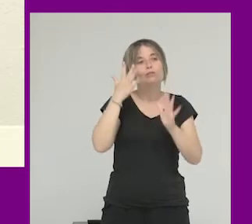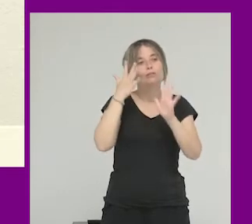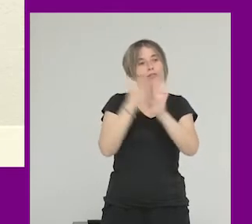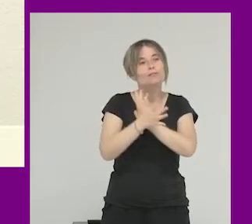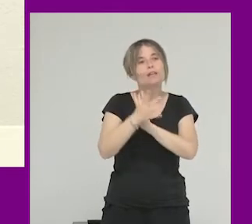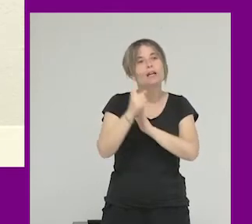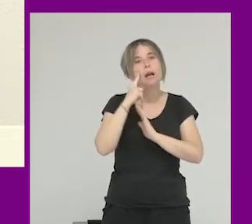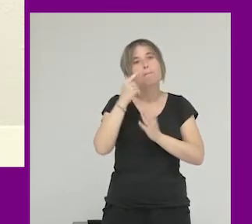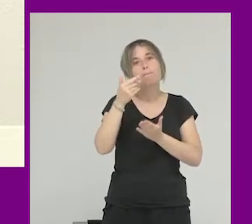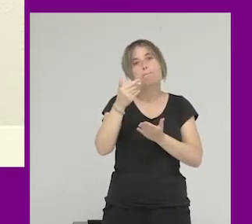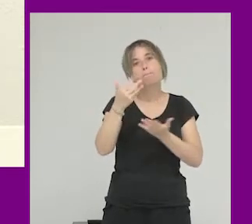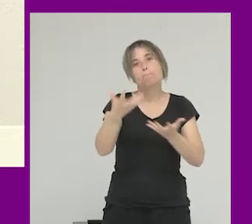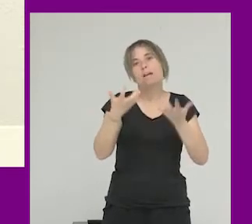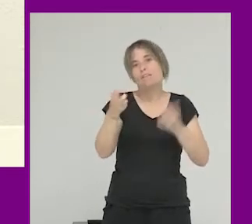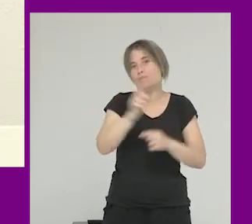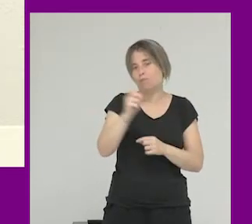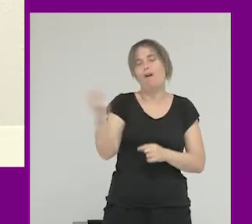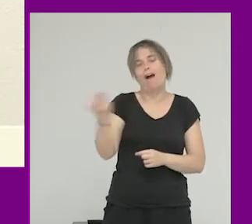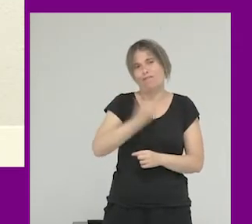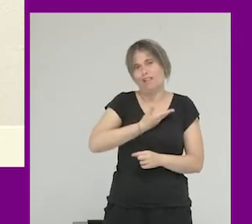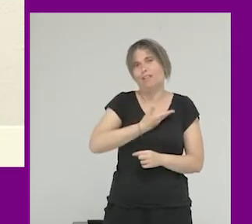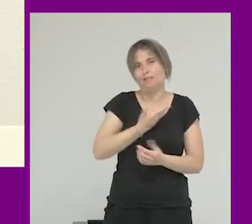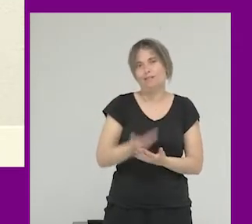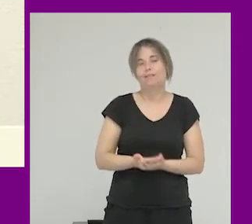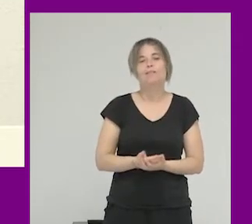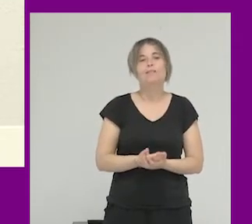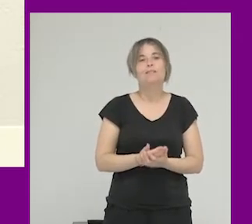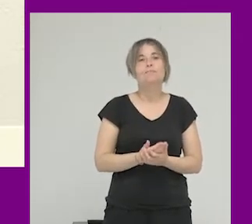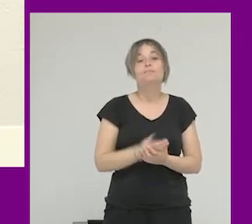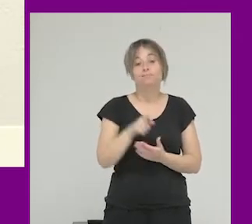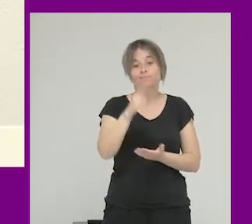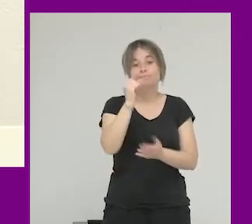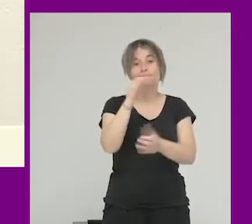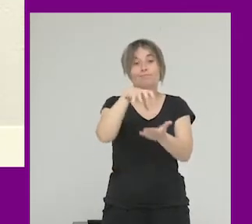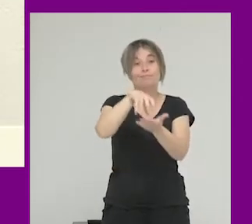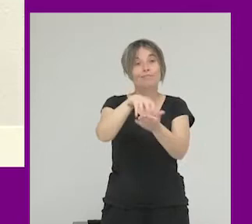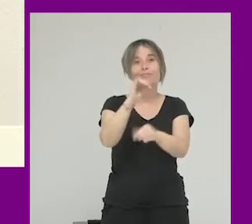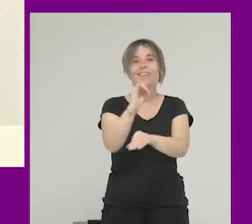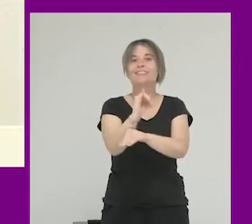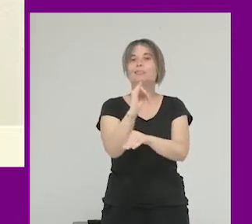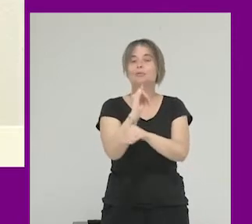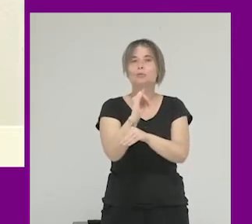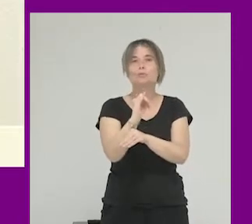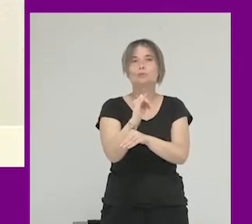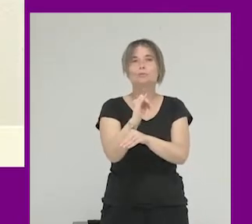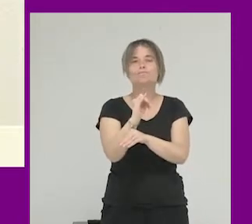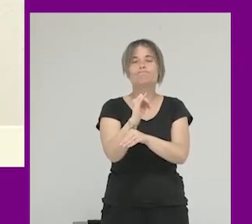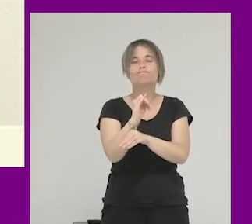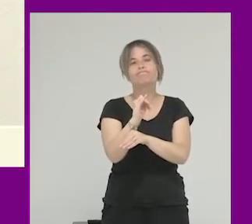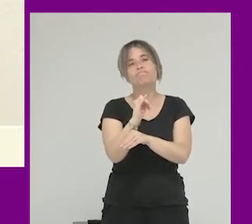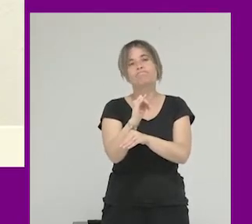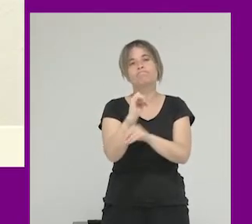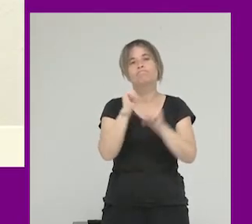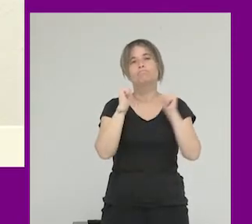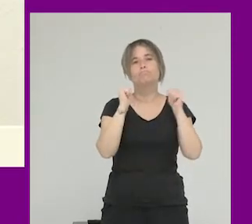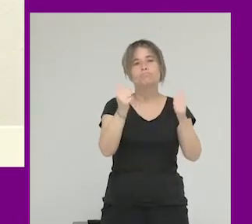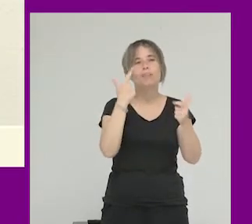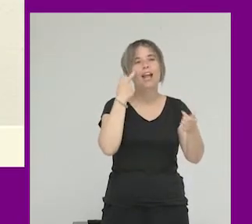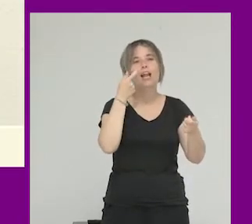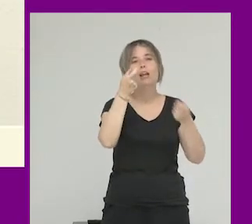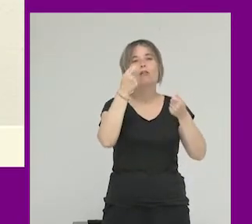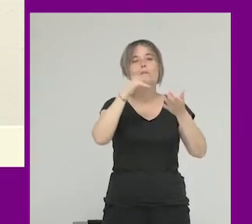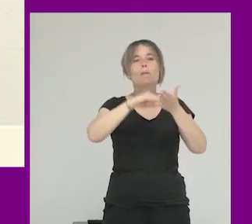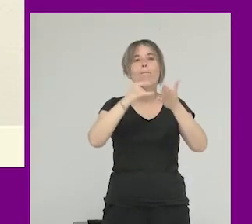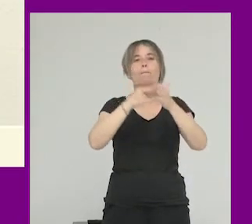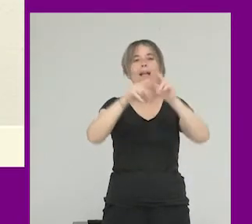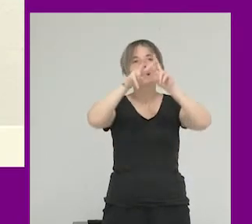nos beneficiaba, sino que nos perjudicaba. Y el Instituto lo que hizo fue negociar con el plan de